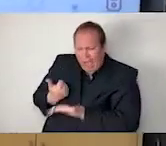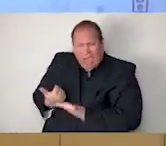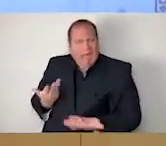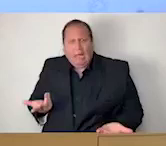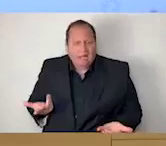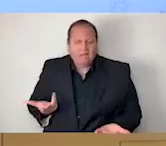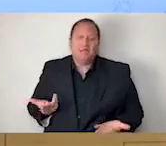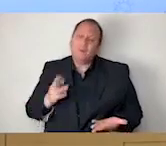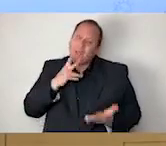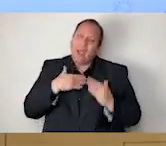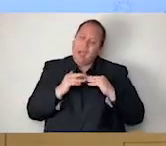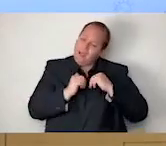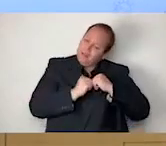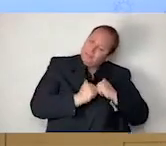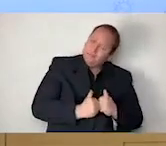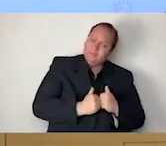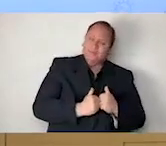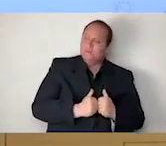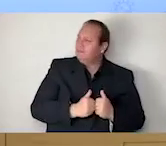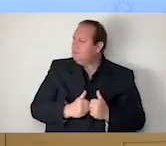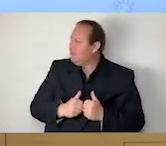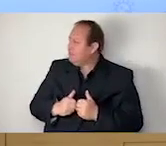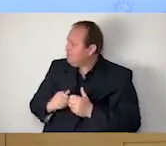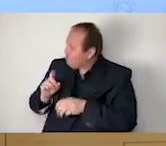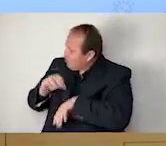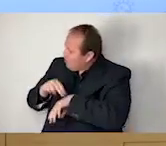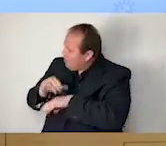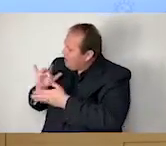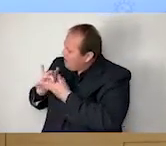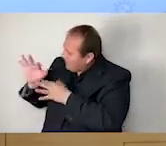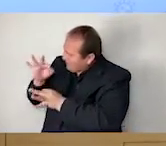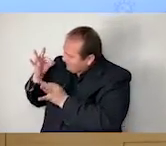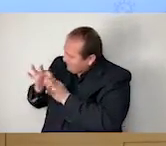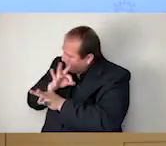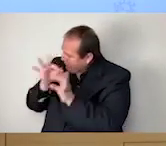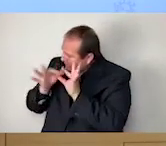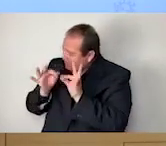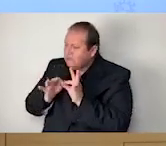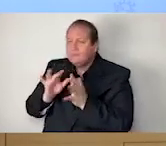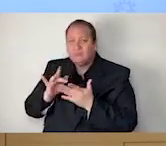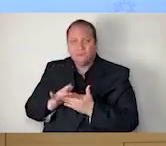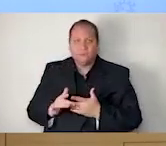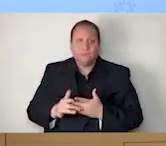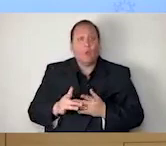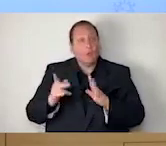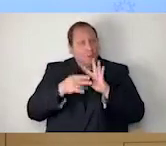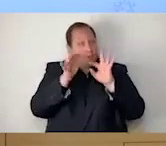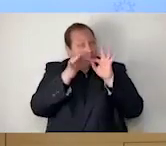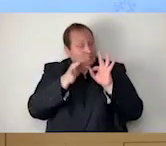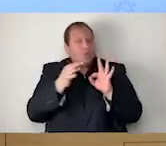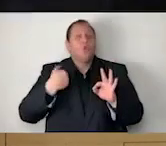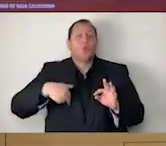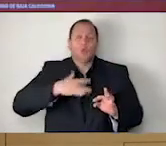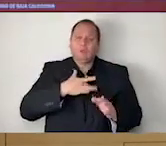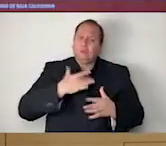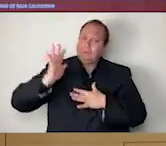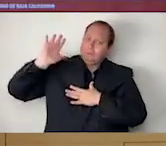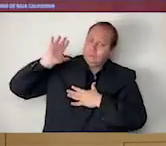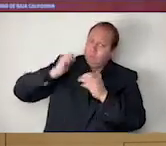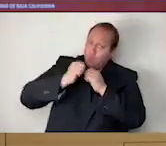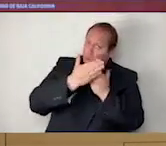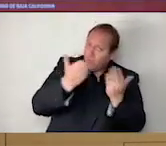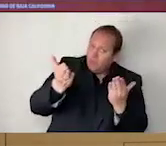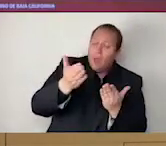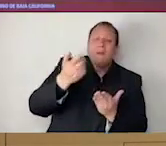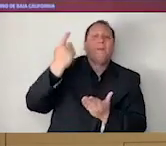pues nada más decirles estamos con muy comprometidos con ustedes para seguir dándoles el reporte todos los días como ustedes